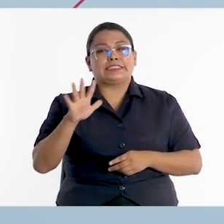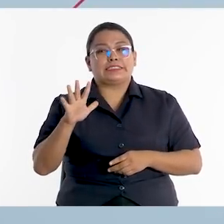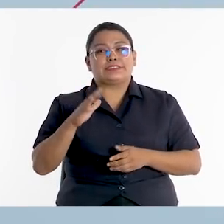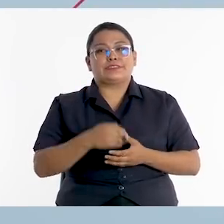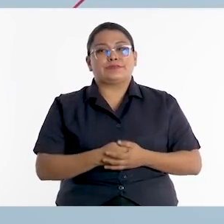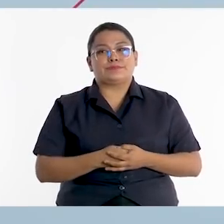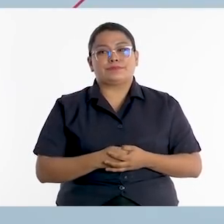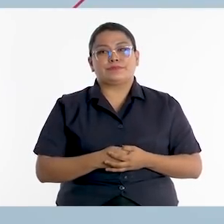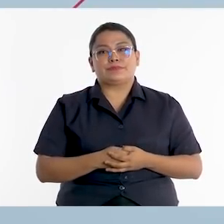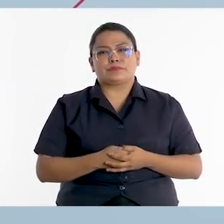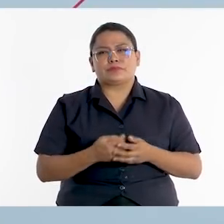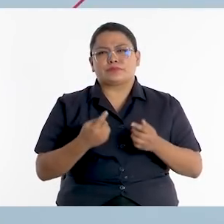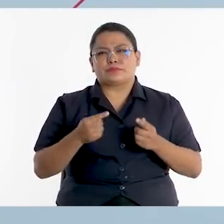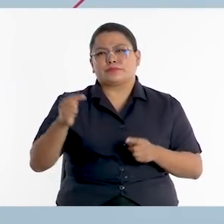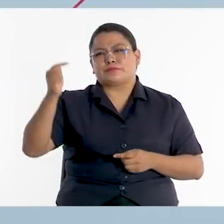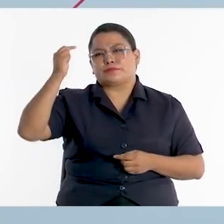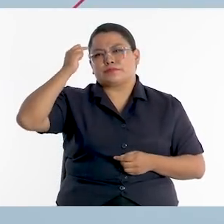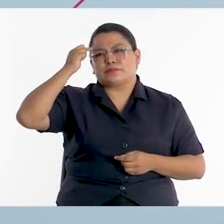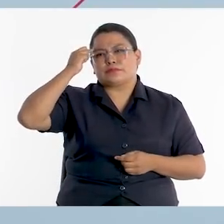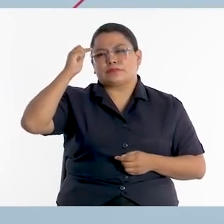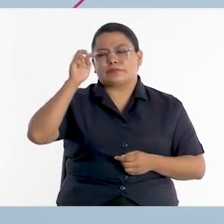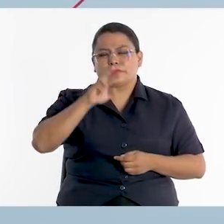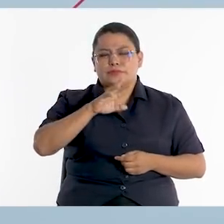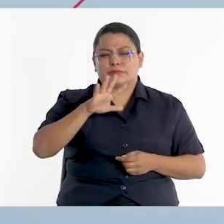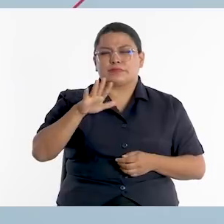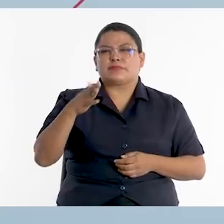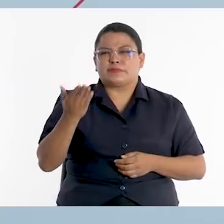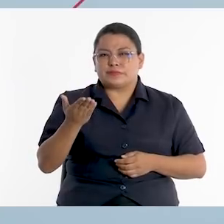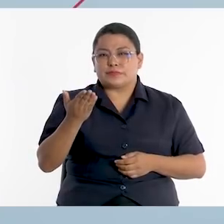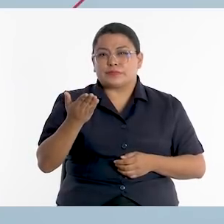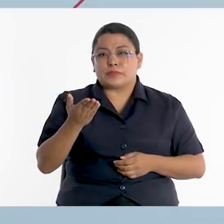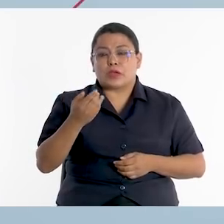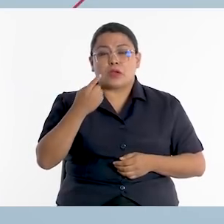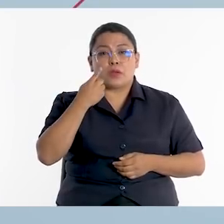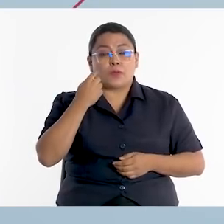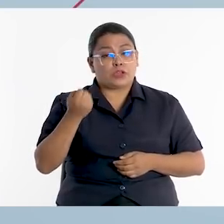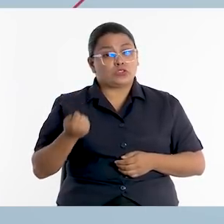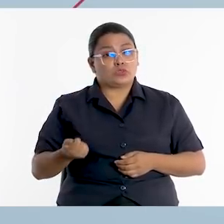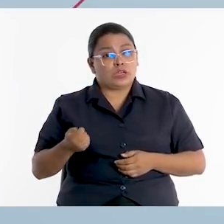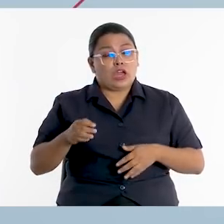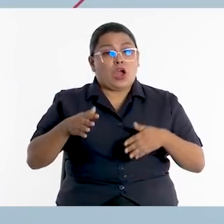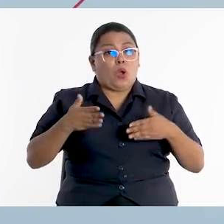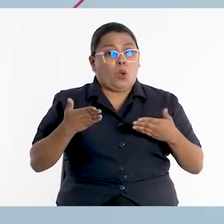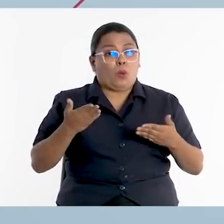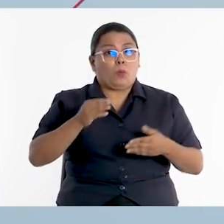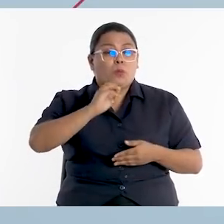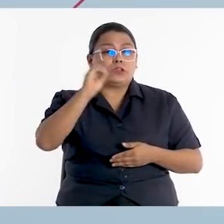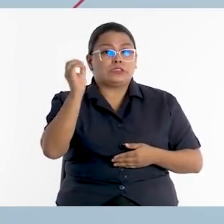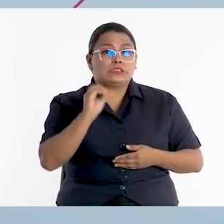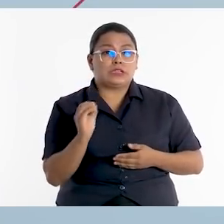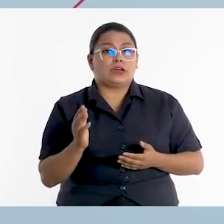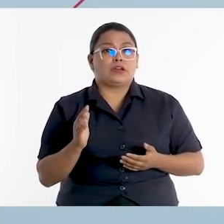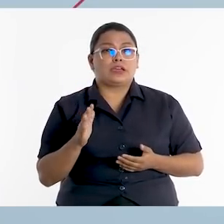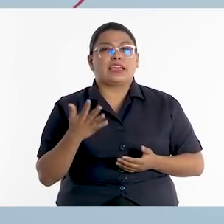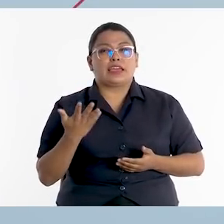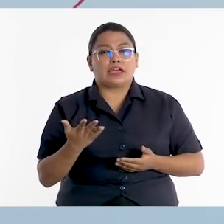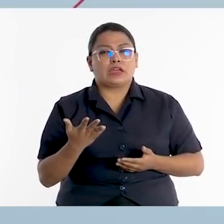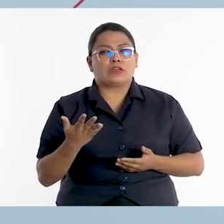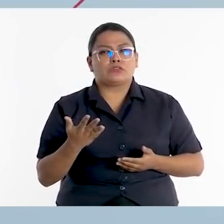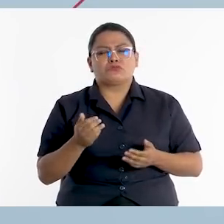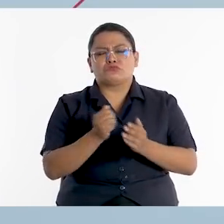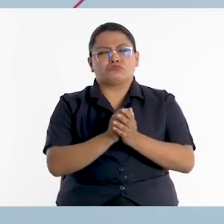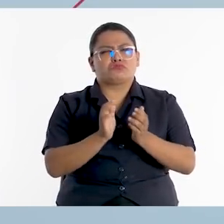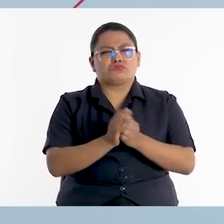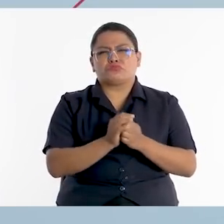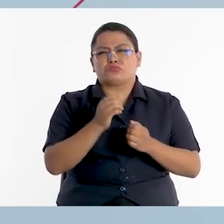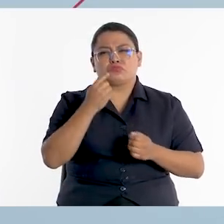35. Pero pensemos, ¿35 qué? ¿Estamos hablando de estudiantes o de porcentajes? No hay